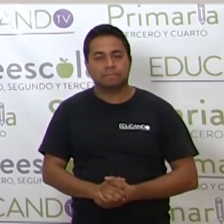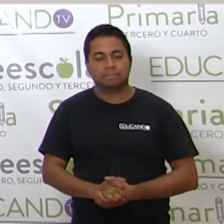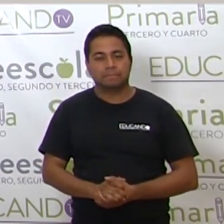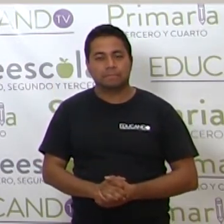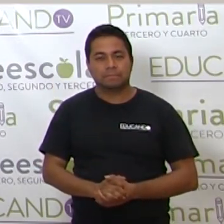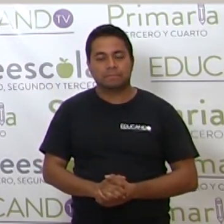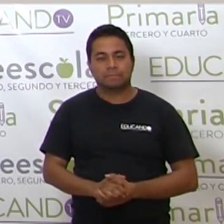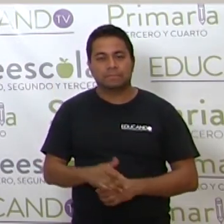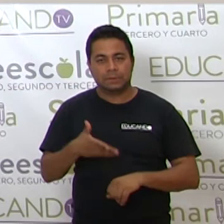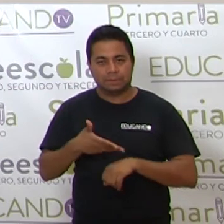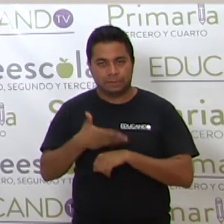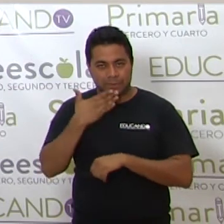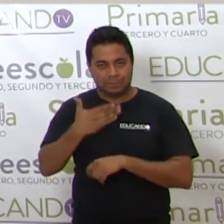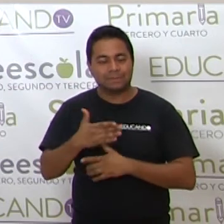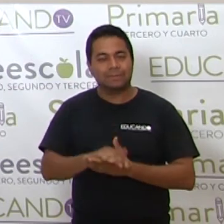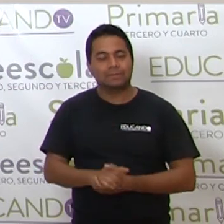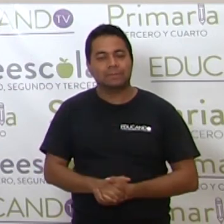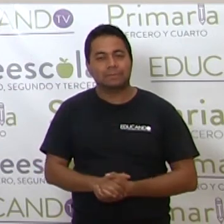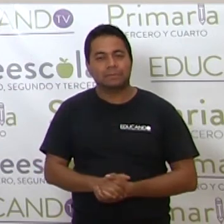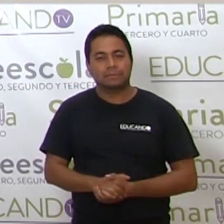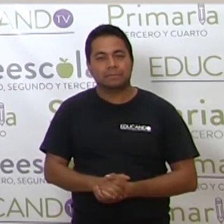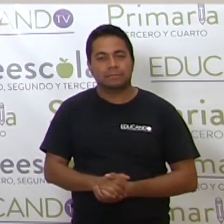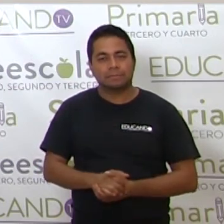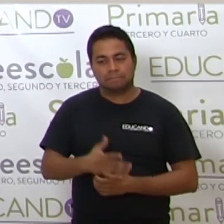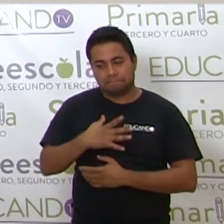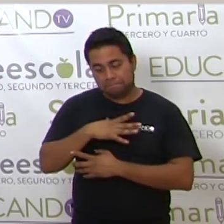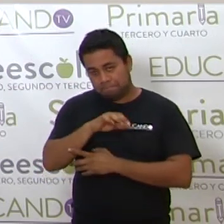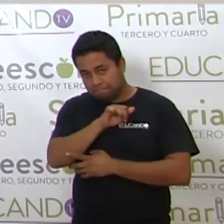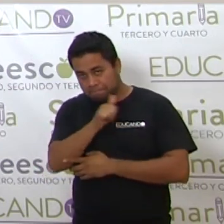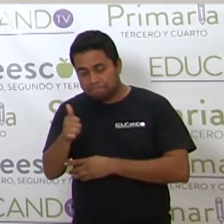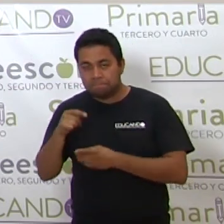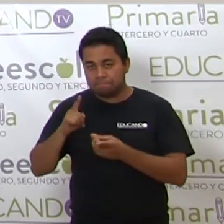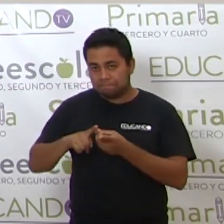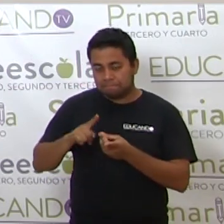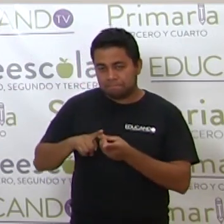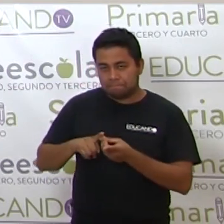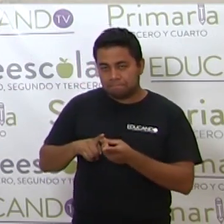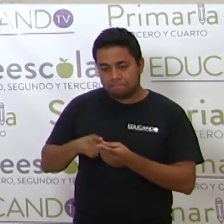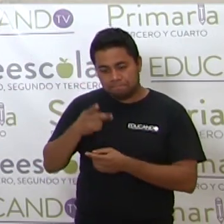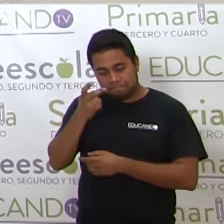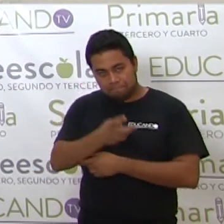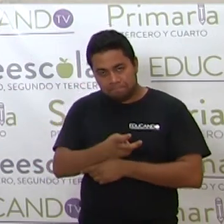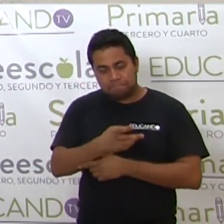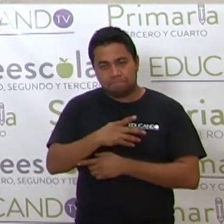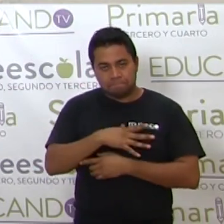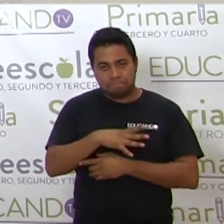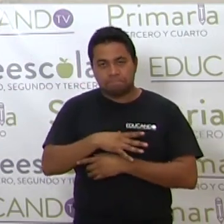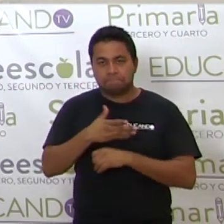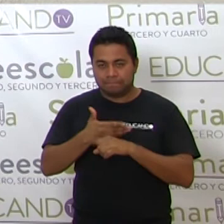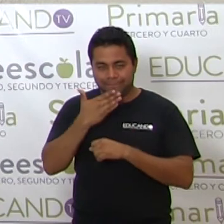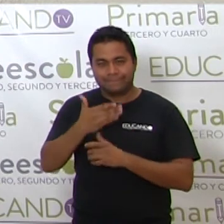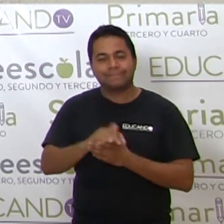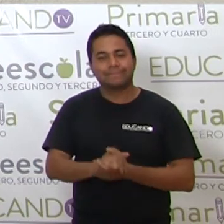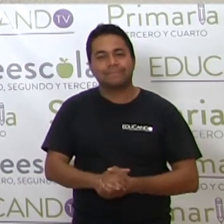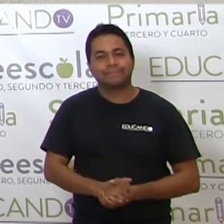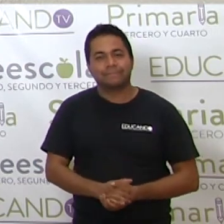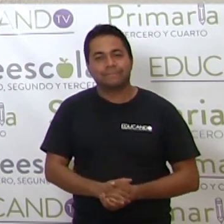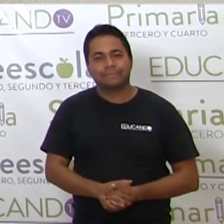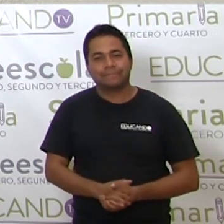excelente dónde está la que sigue estoy aquí sigue está muy bien